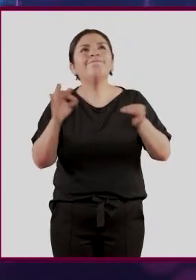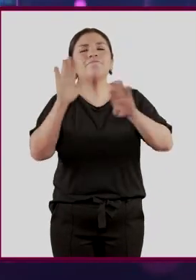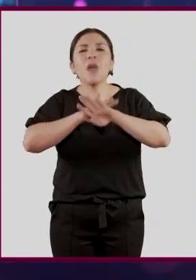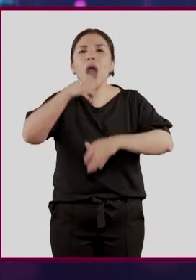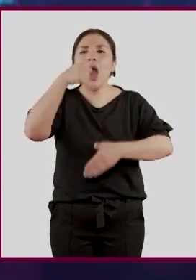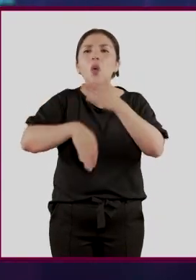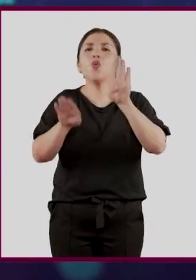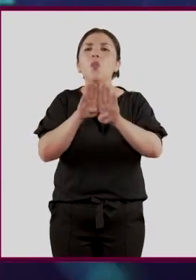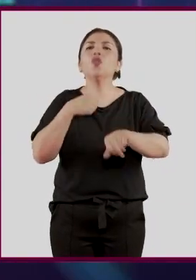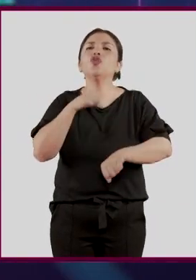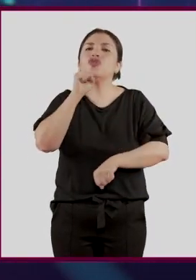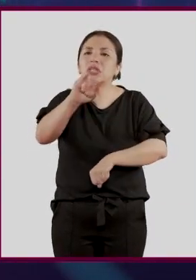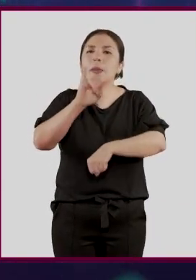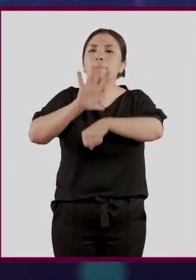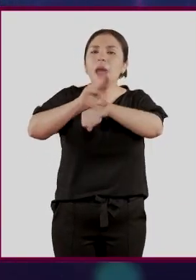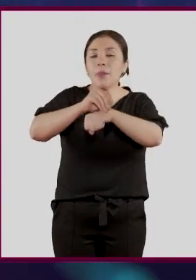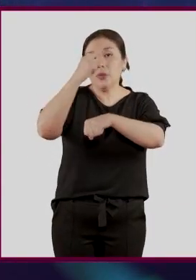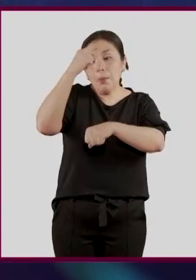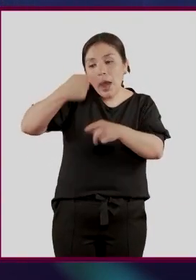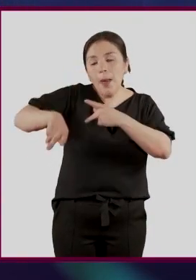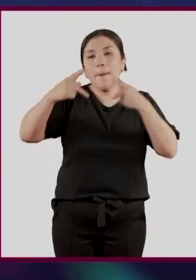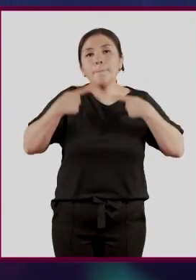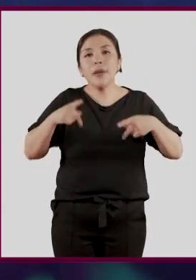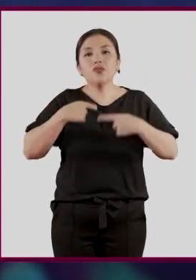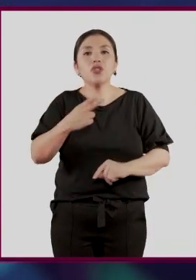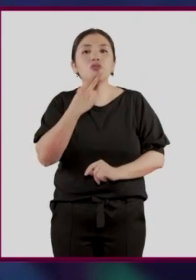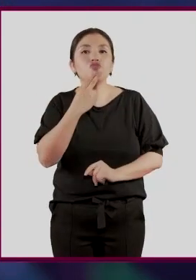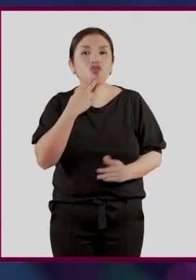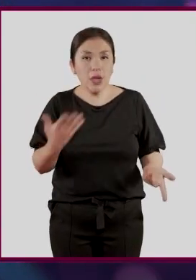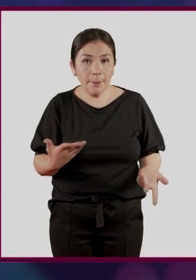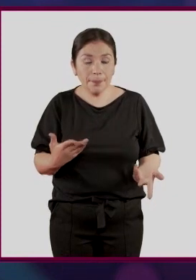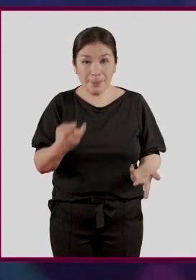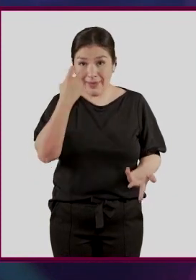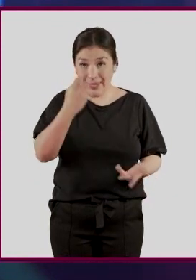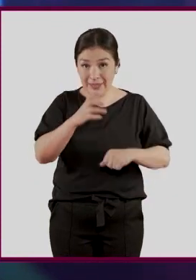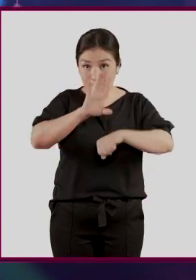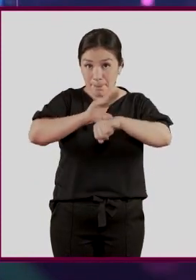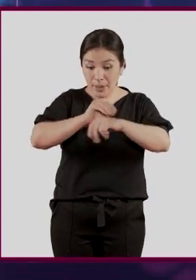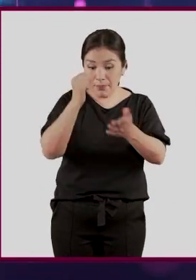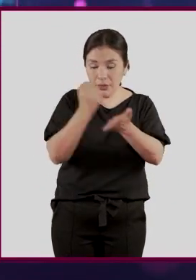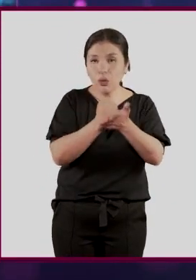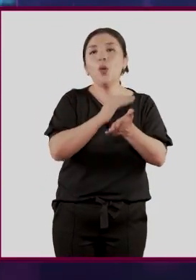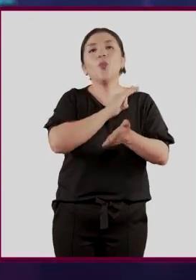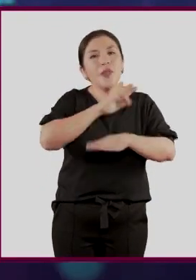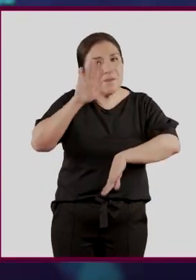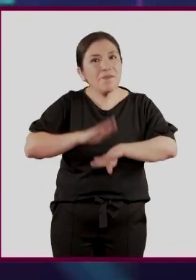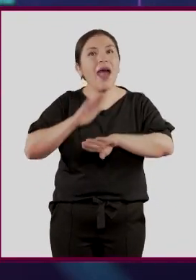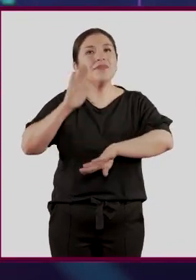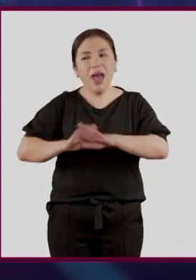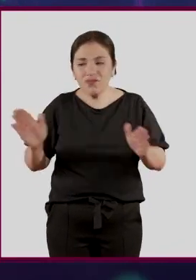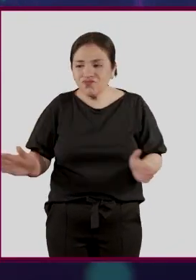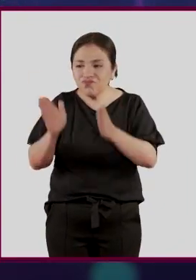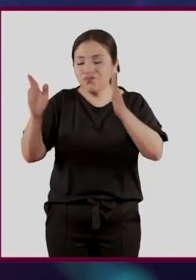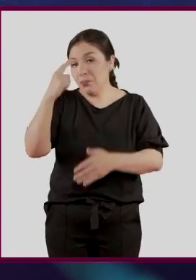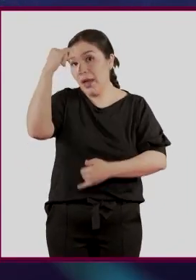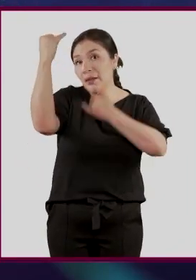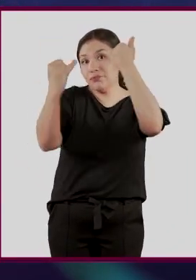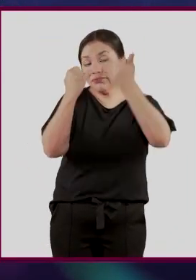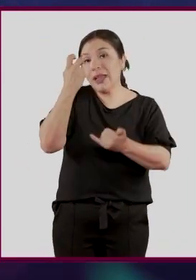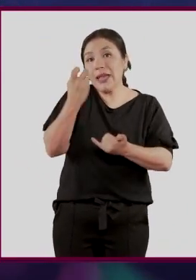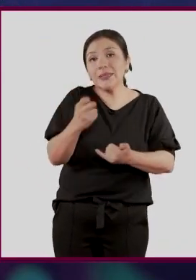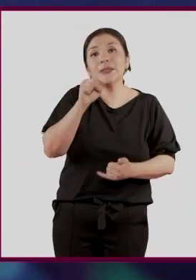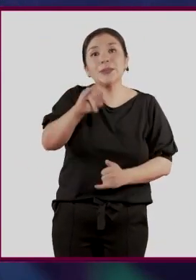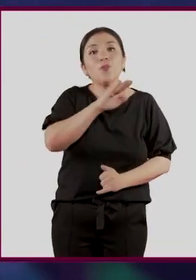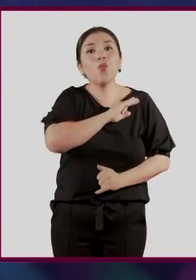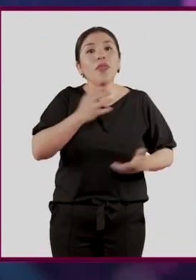el permiso que le estoy otorgando a las demás personas. Las licencias Creative Commons fomentan la creatividad porque podemos